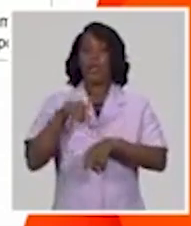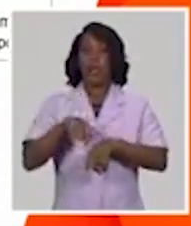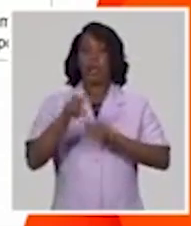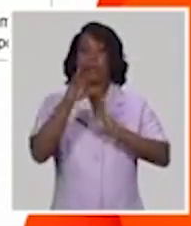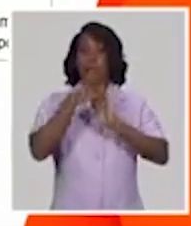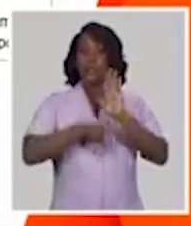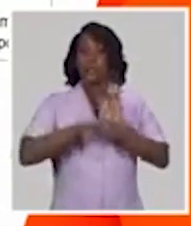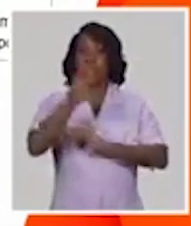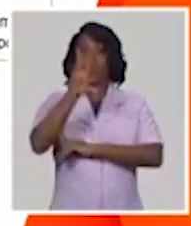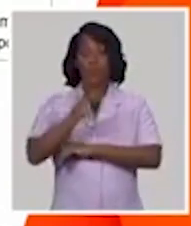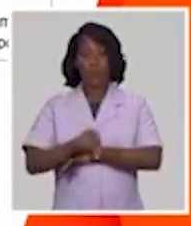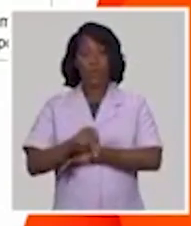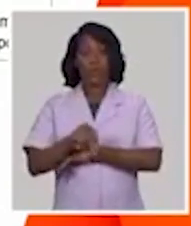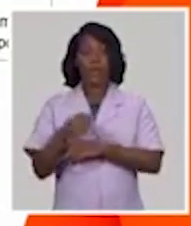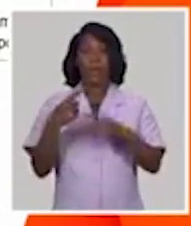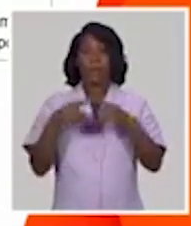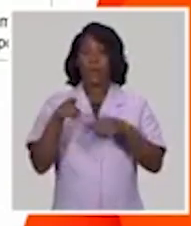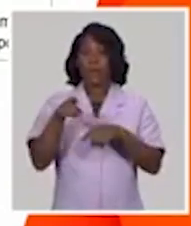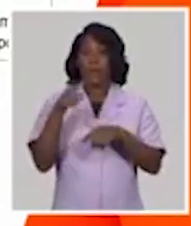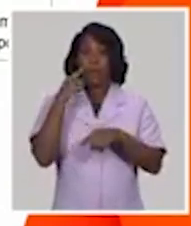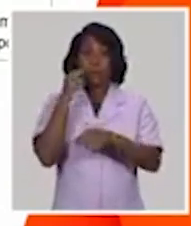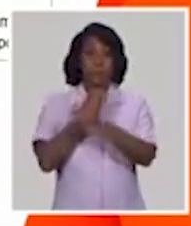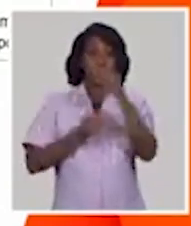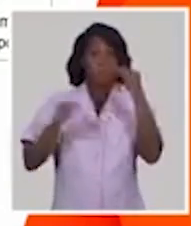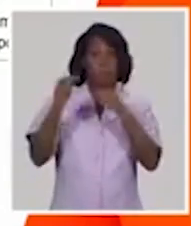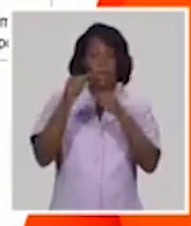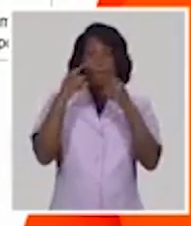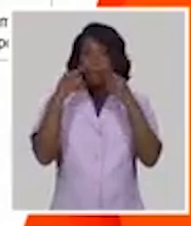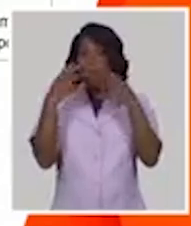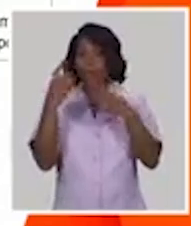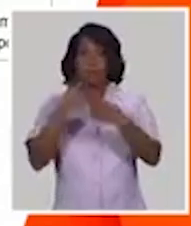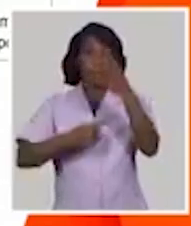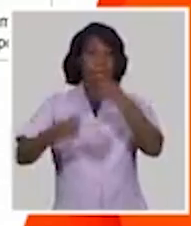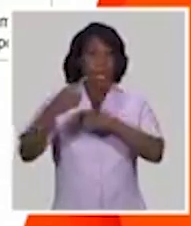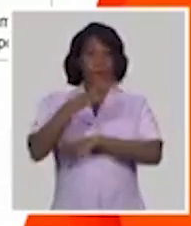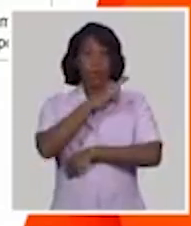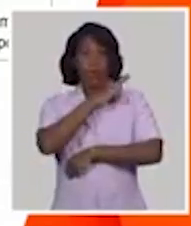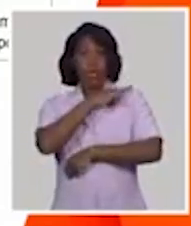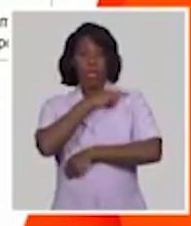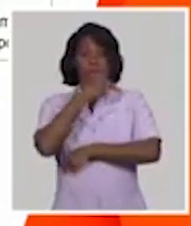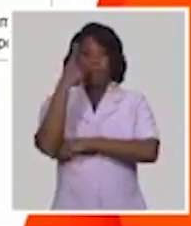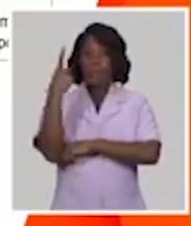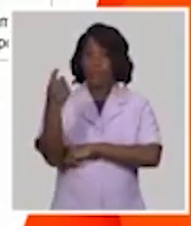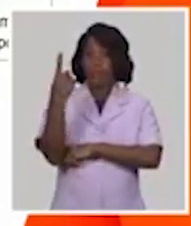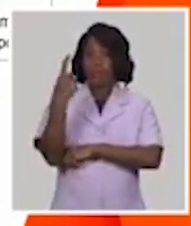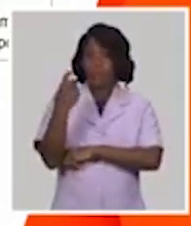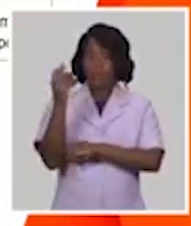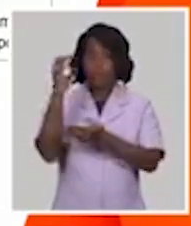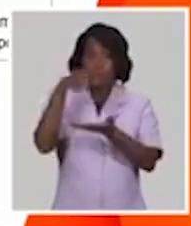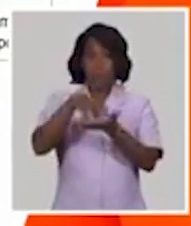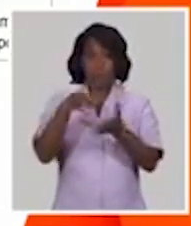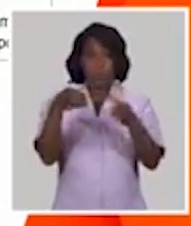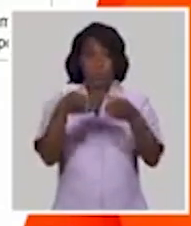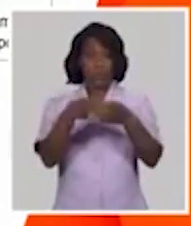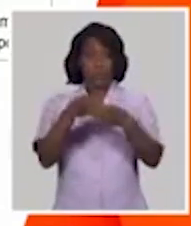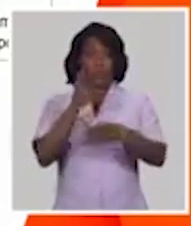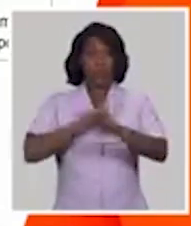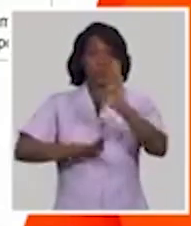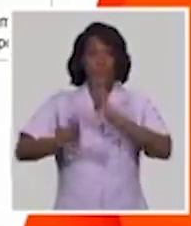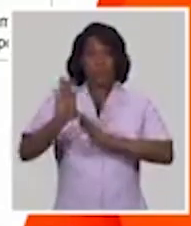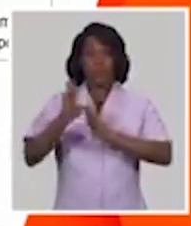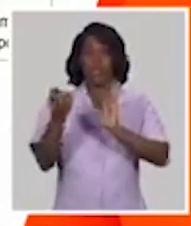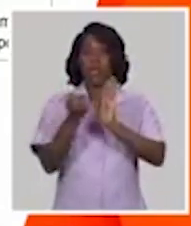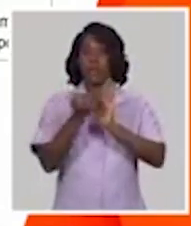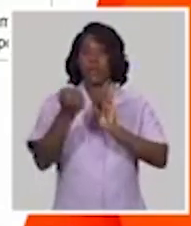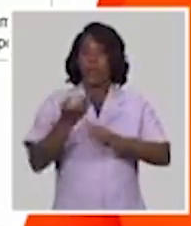Los casos excepcionales serán autorizados previa solicitud de los jefes de organismos e instituciones al Consejo de Defensa Provincial. Una